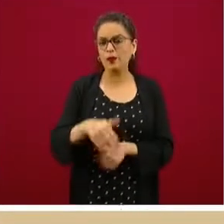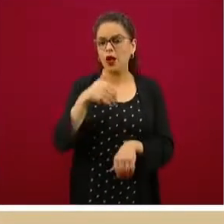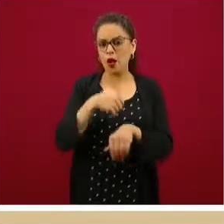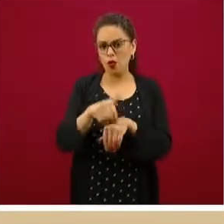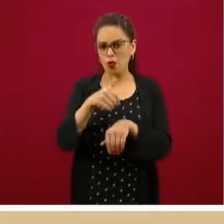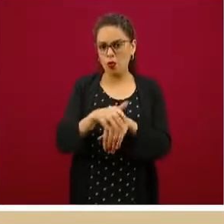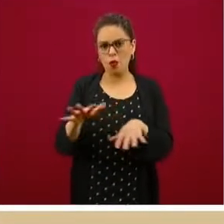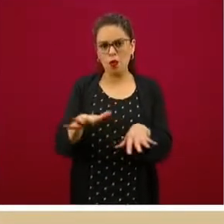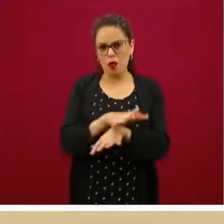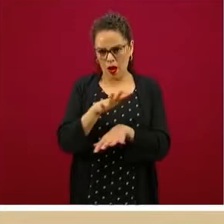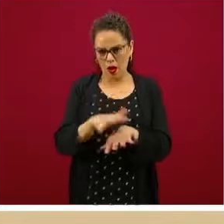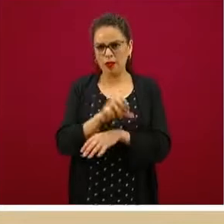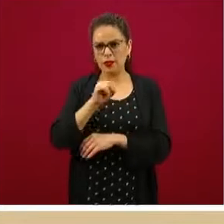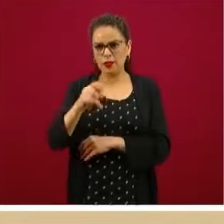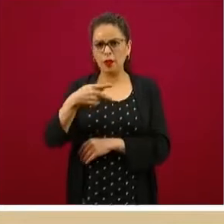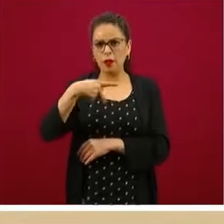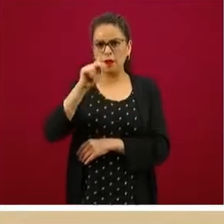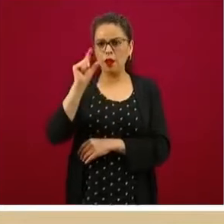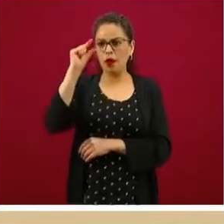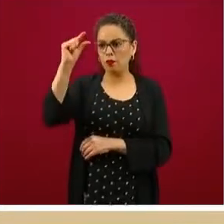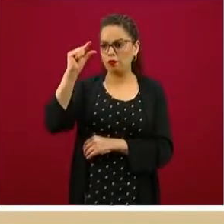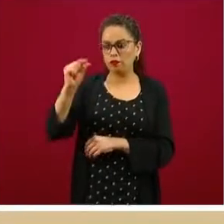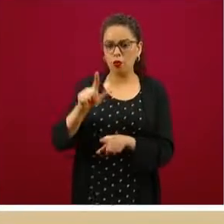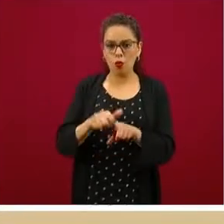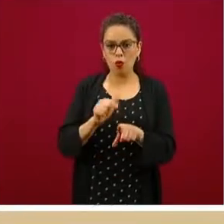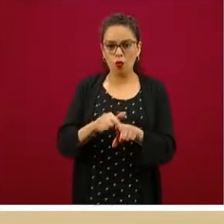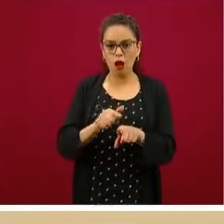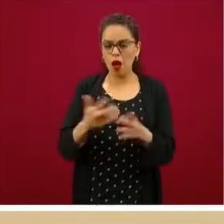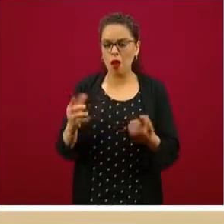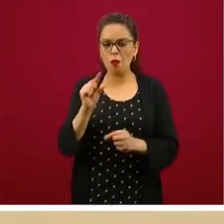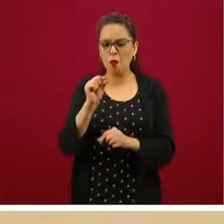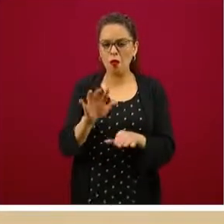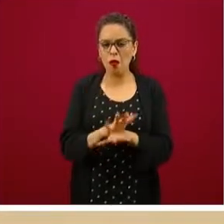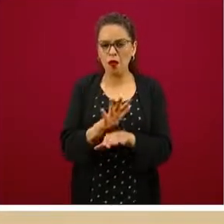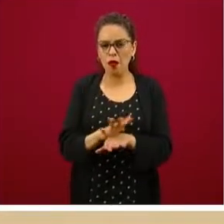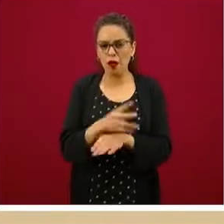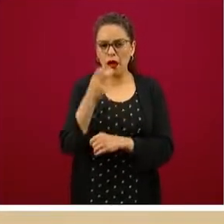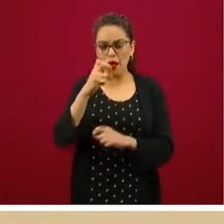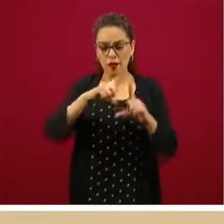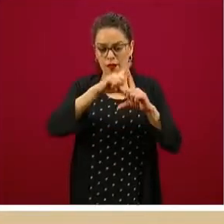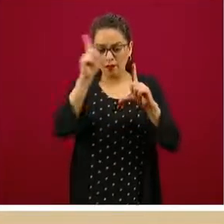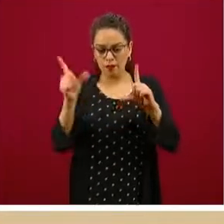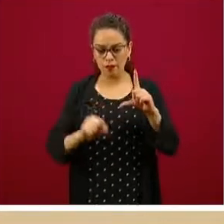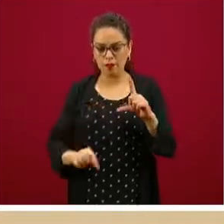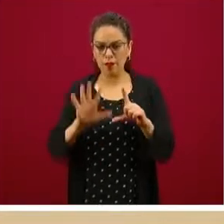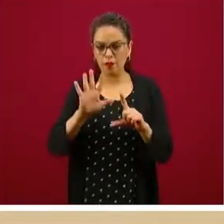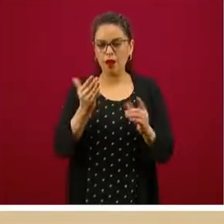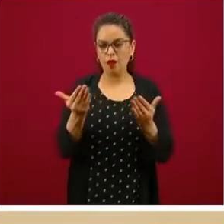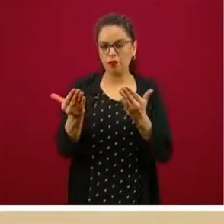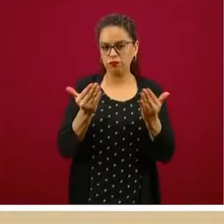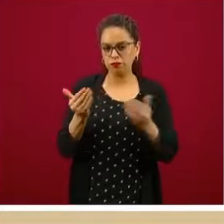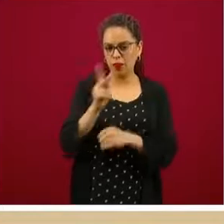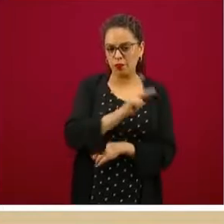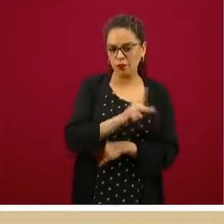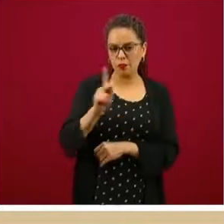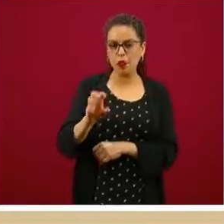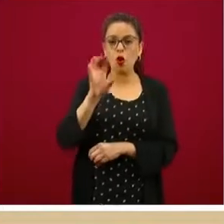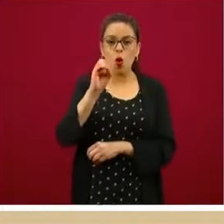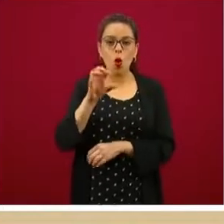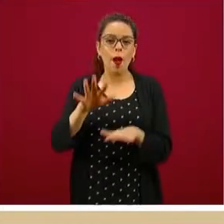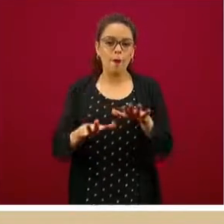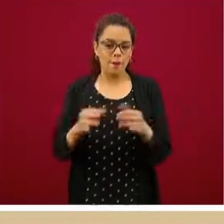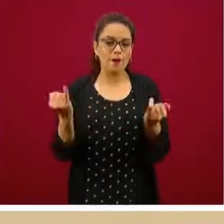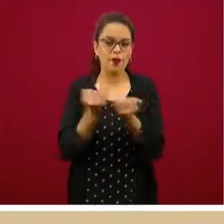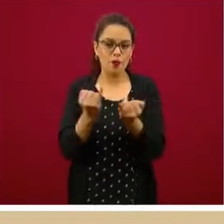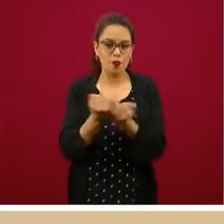han cambiado poco, por lo tanto la coloración con que se representa a las entidades federativas es semejante o igual a la que teníamos